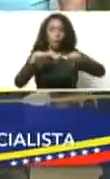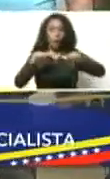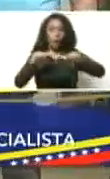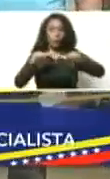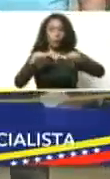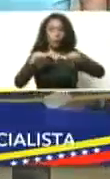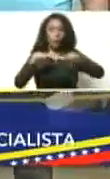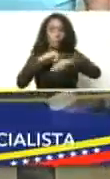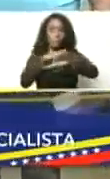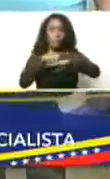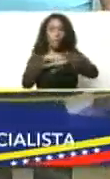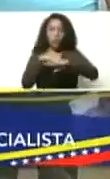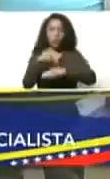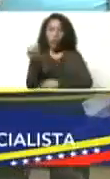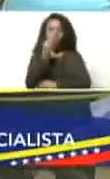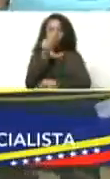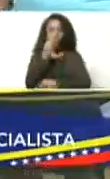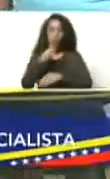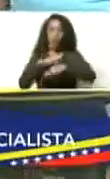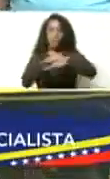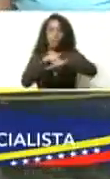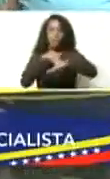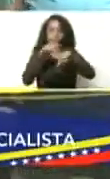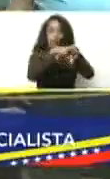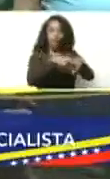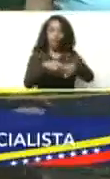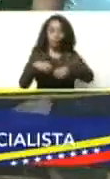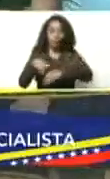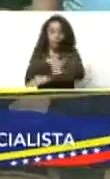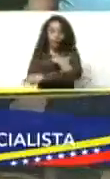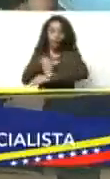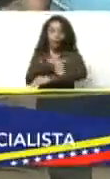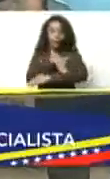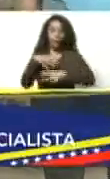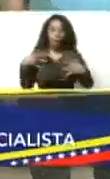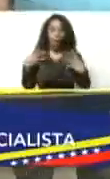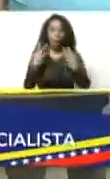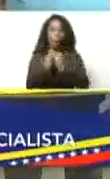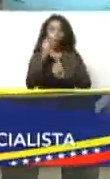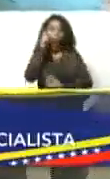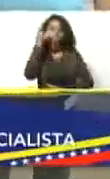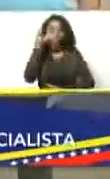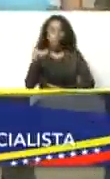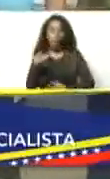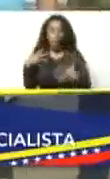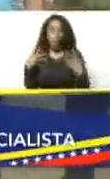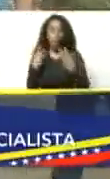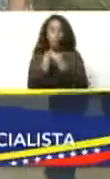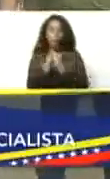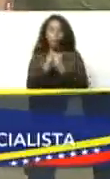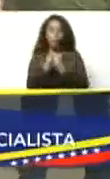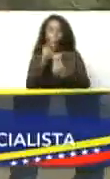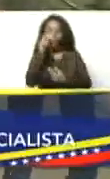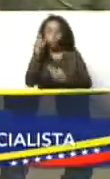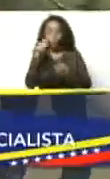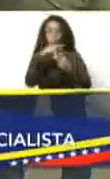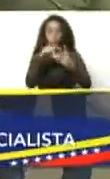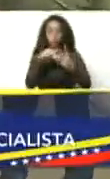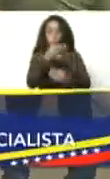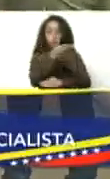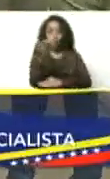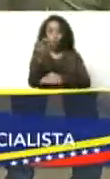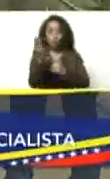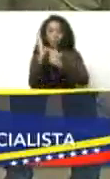ministro de Alimentación, la ministra de Agricultura Urbana, compañero Ricardo, el compañero Robert, y bueno, sean ustedes los que